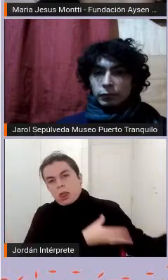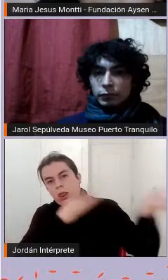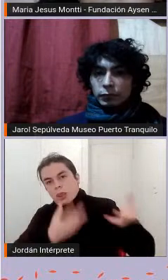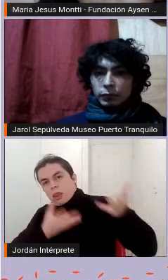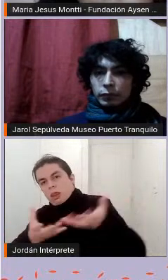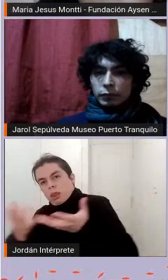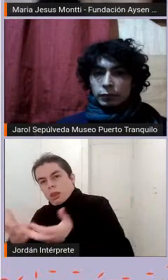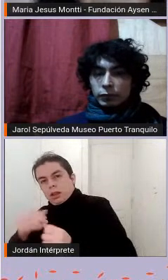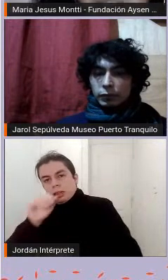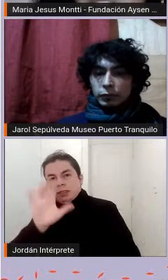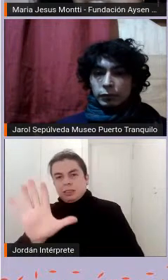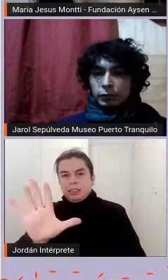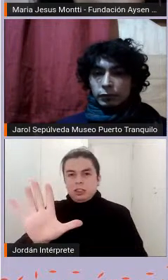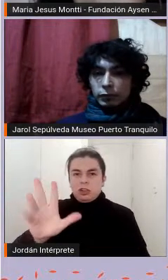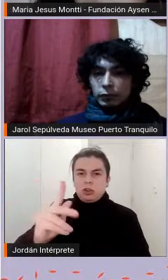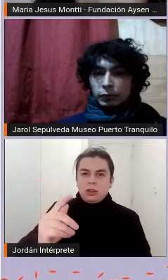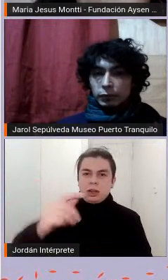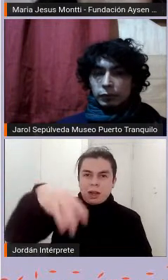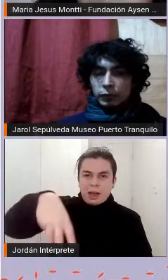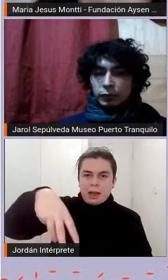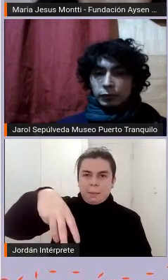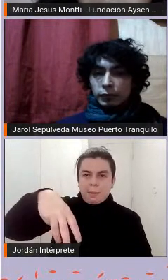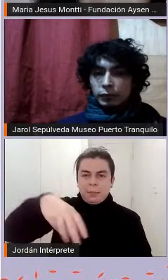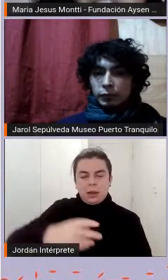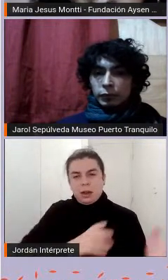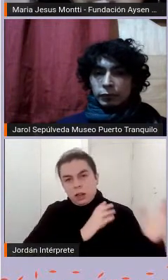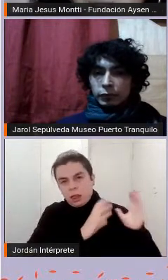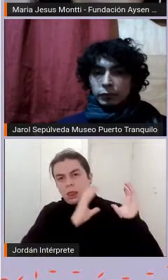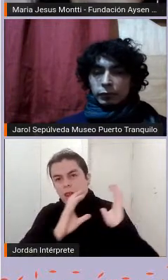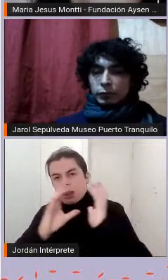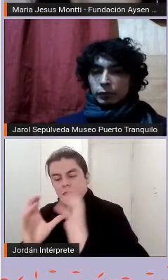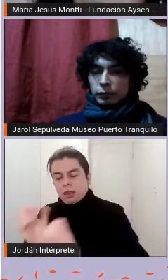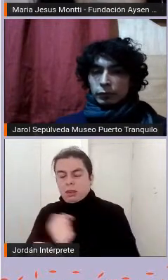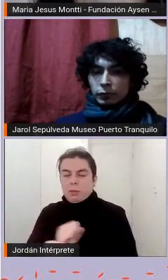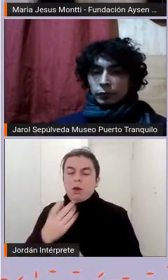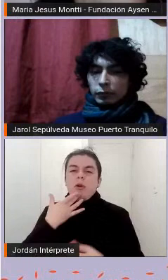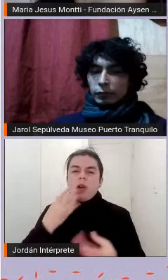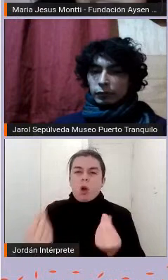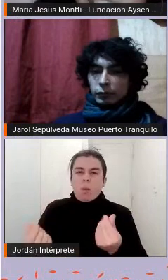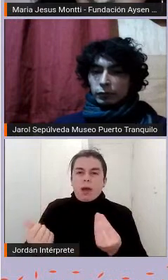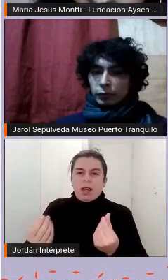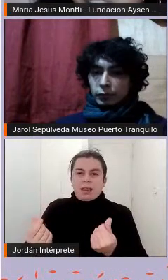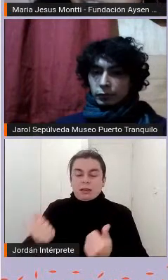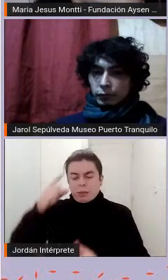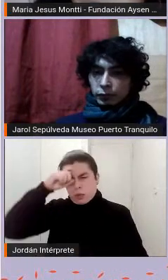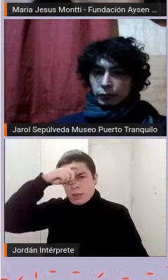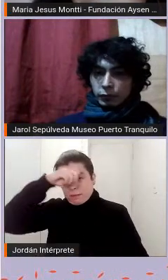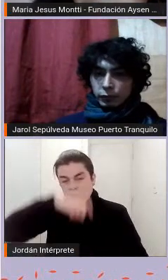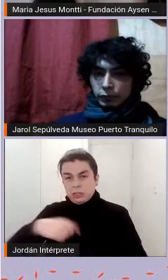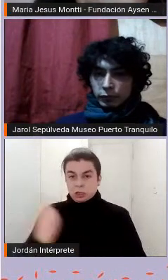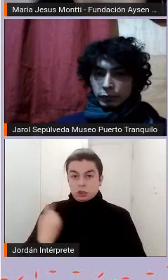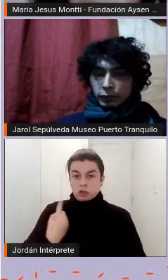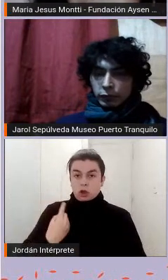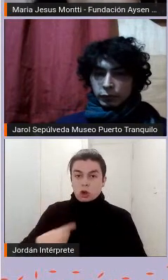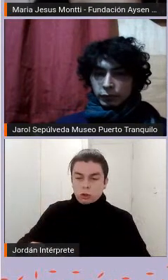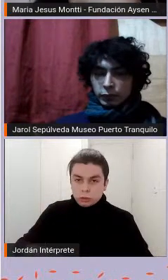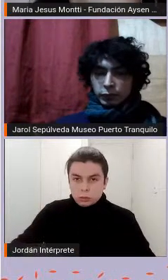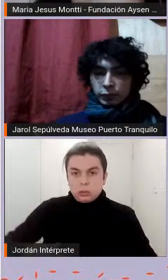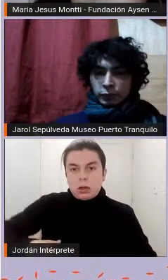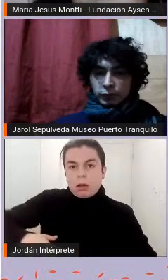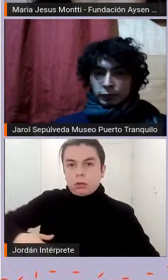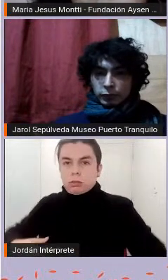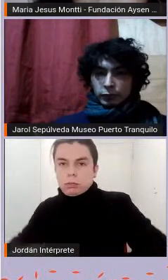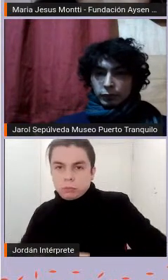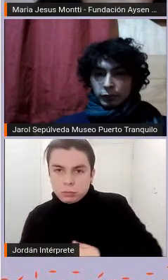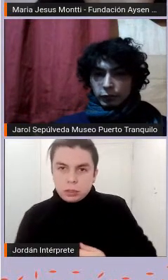kilómetros, porque en el fondo es un humedal y es muy difícil caminar sin peso. Entonces, llevar la ballena era una osadía